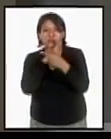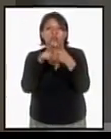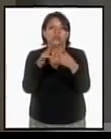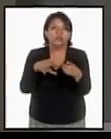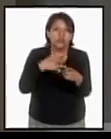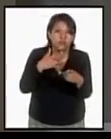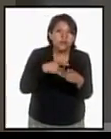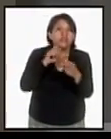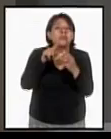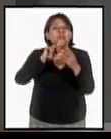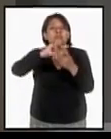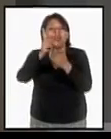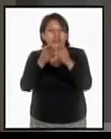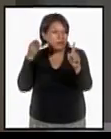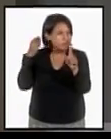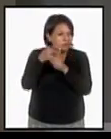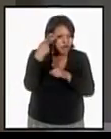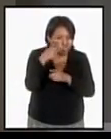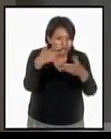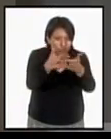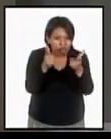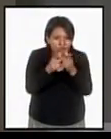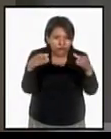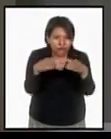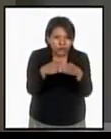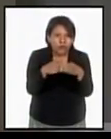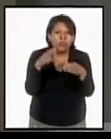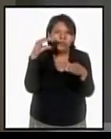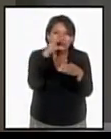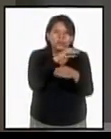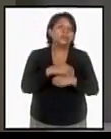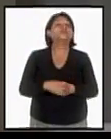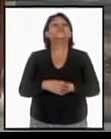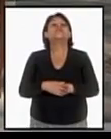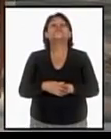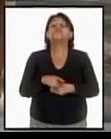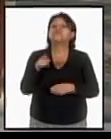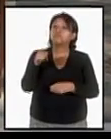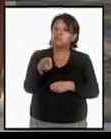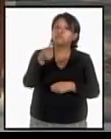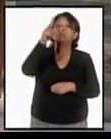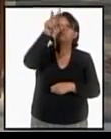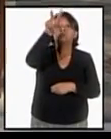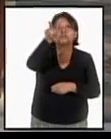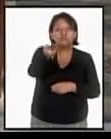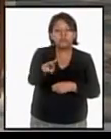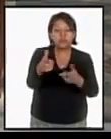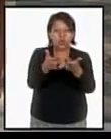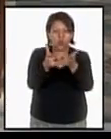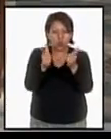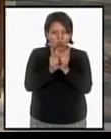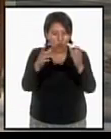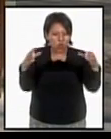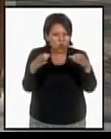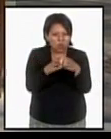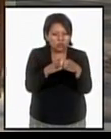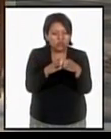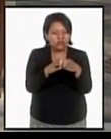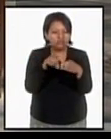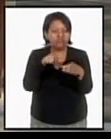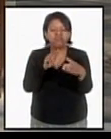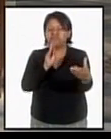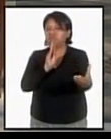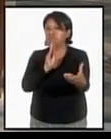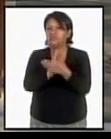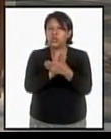y de proyectos concretos a las poblaciones afrodescendientes. Pues ahí está la realidad. Grupos que han sido invisibilizados desde